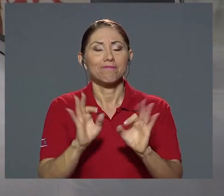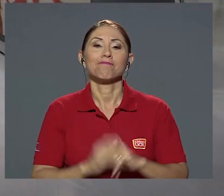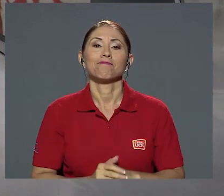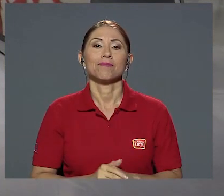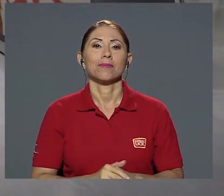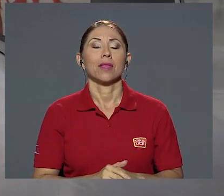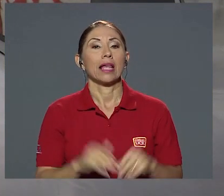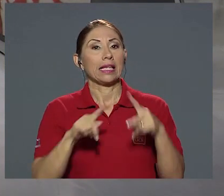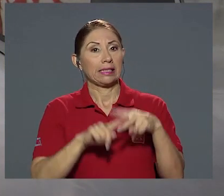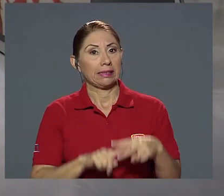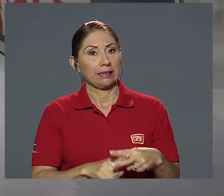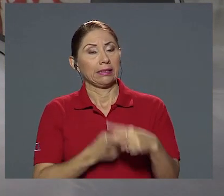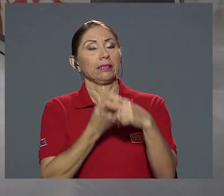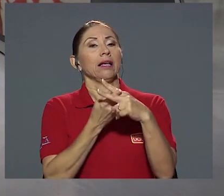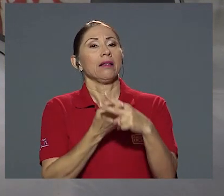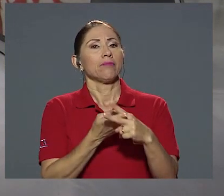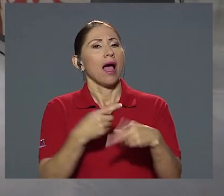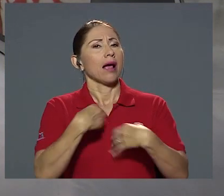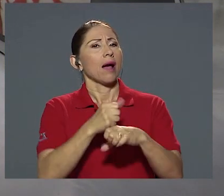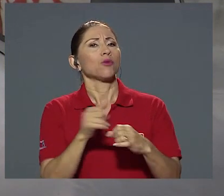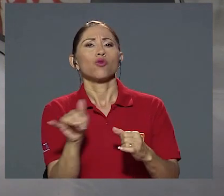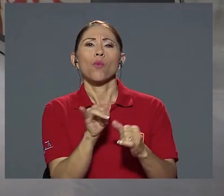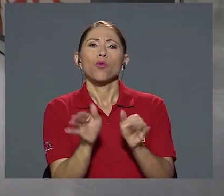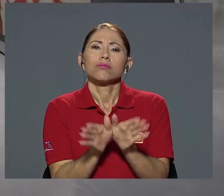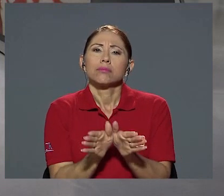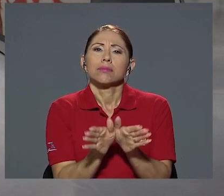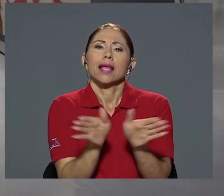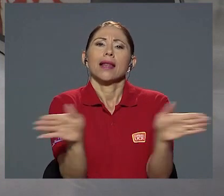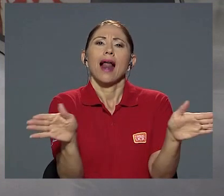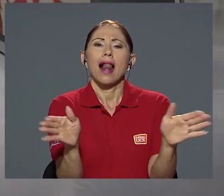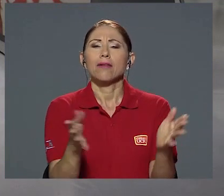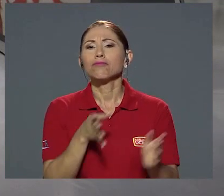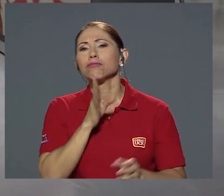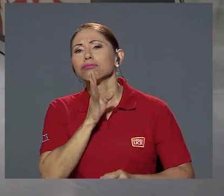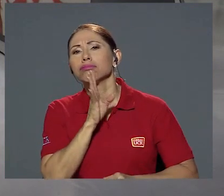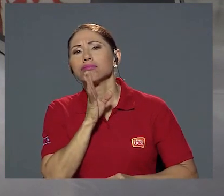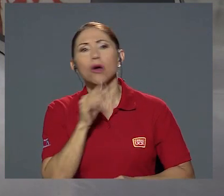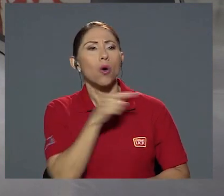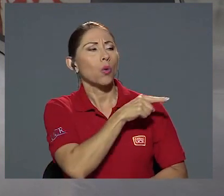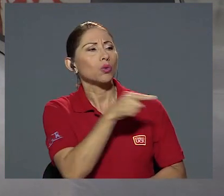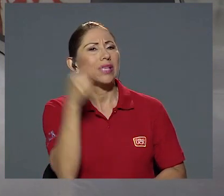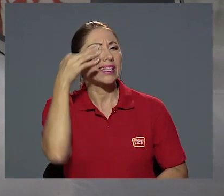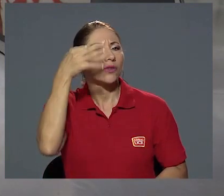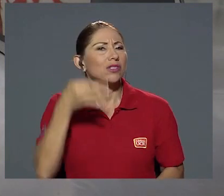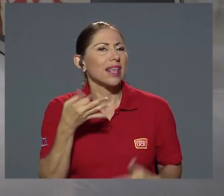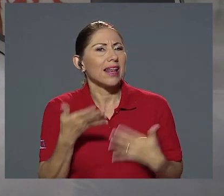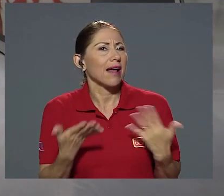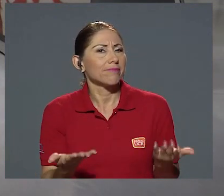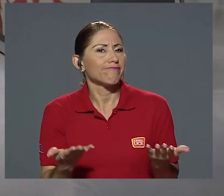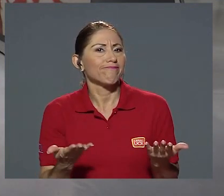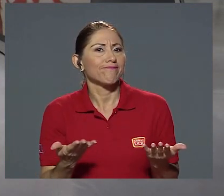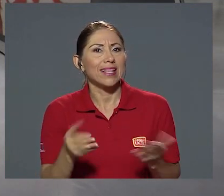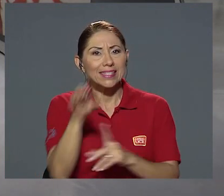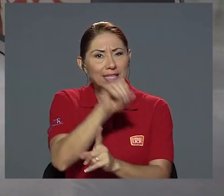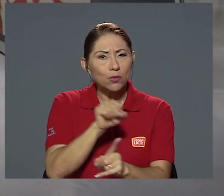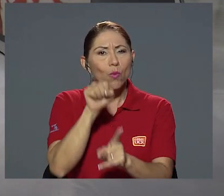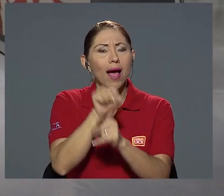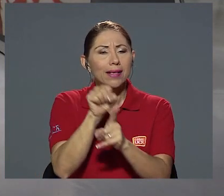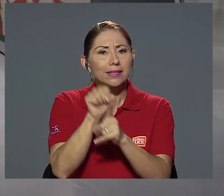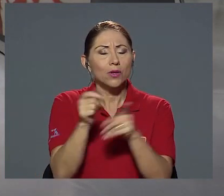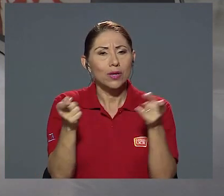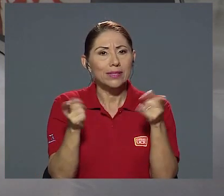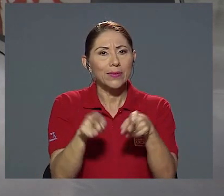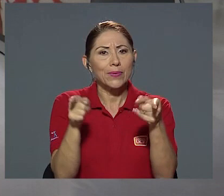adelante. Me gustaría tal vez inicialmente que hagamos un balance general de cuáles consideran ustedes en términos generales que son